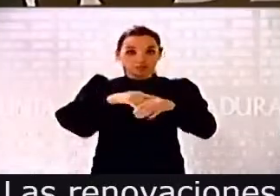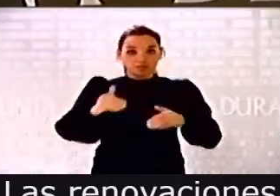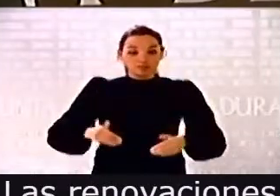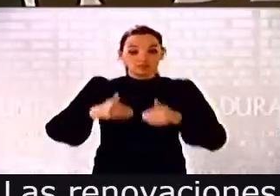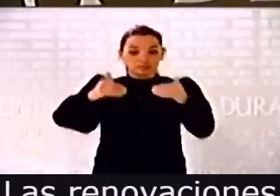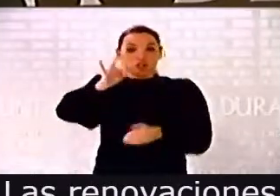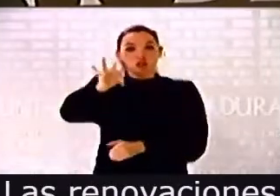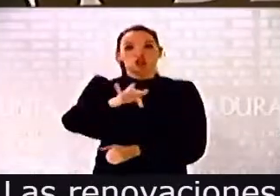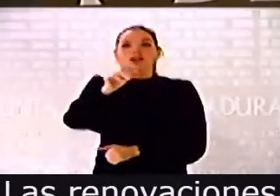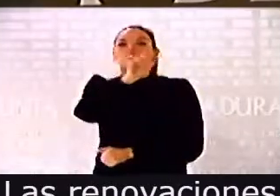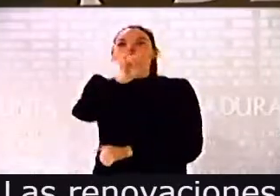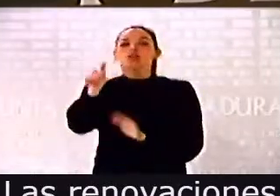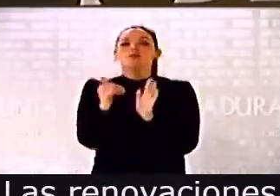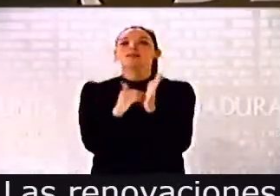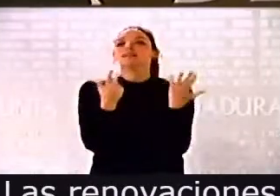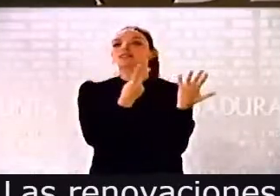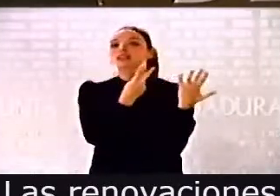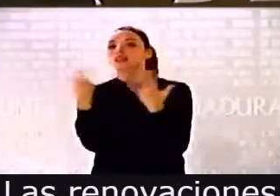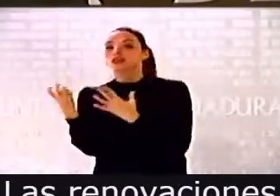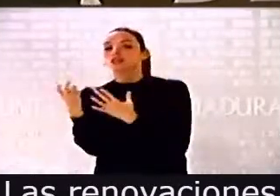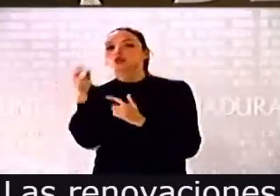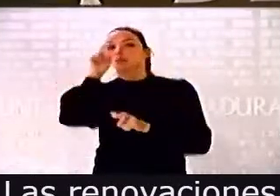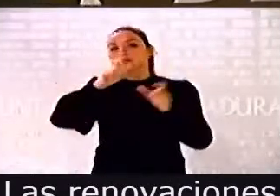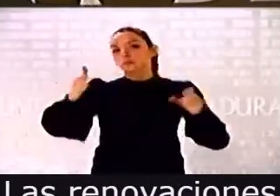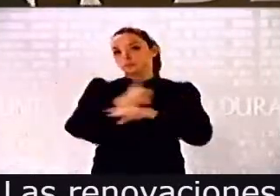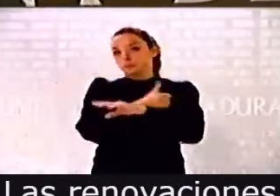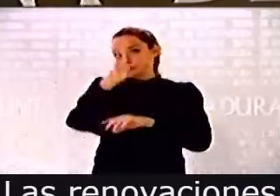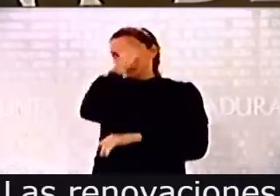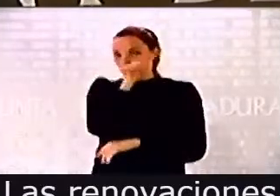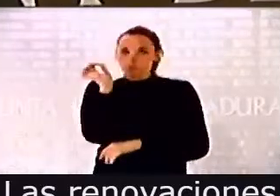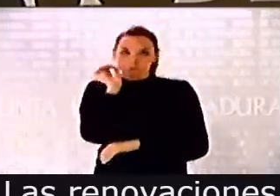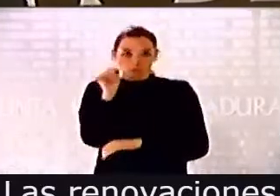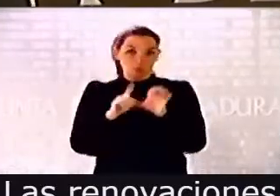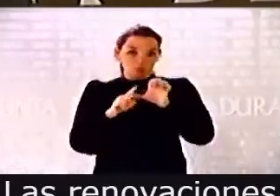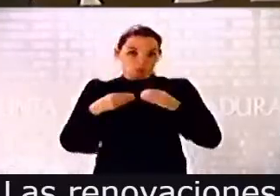de más de 11.700 extremeños y extremeñas.